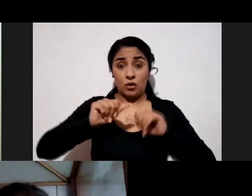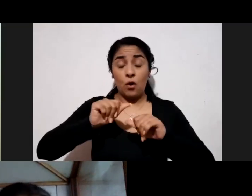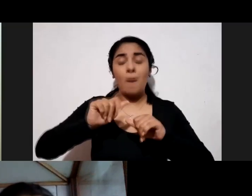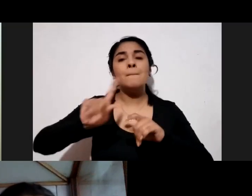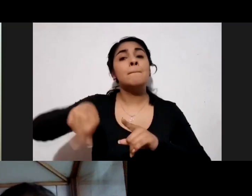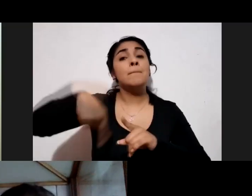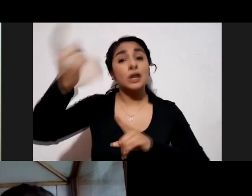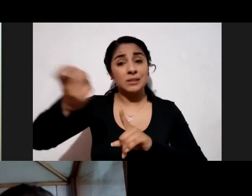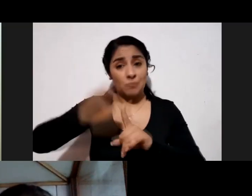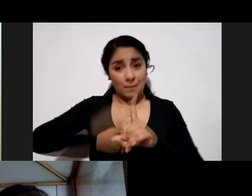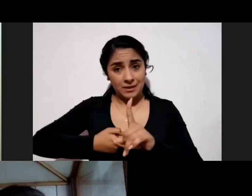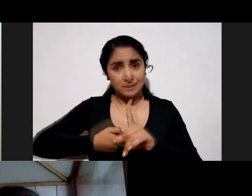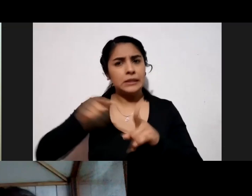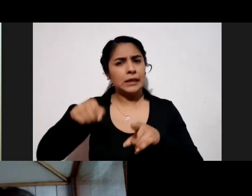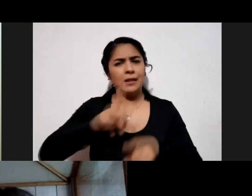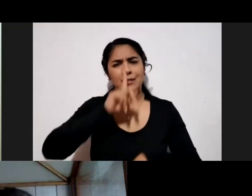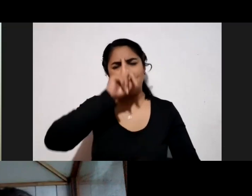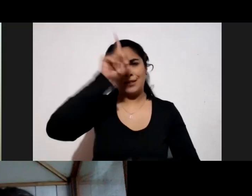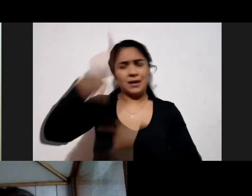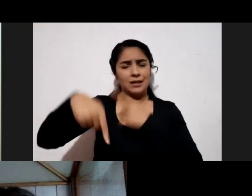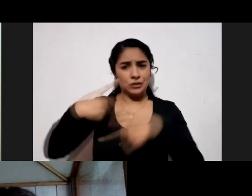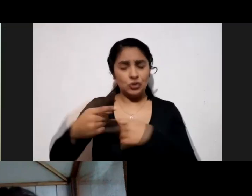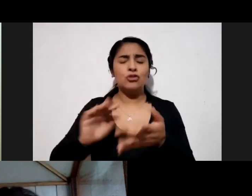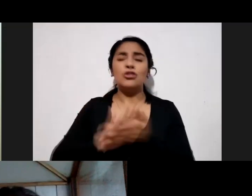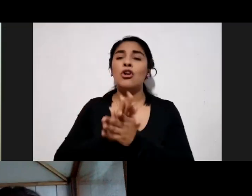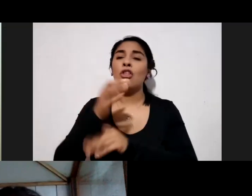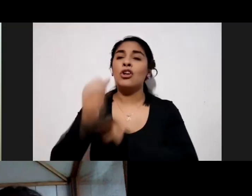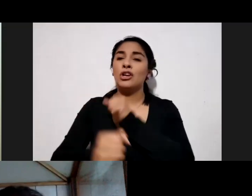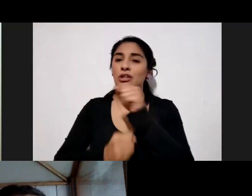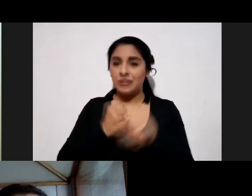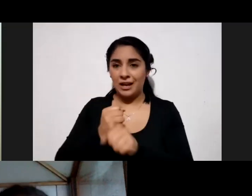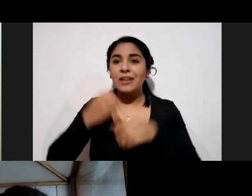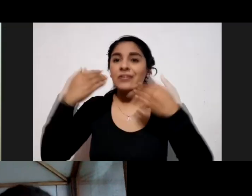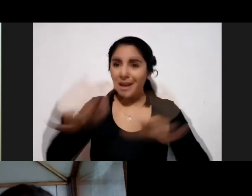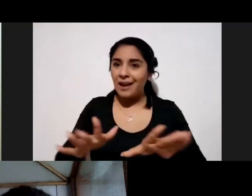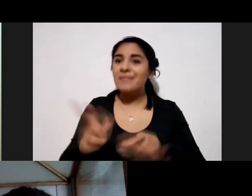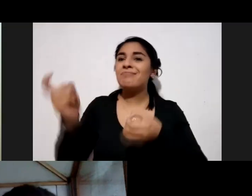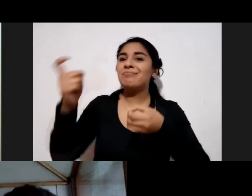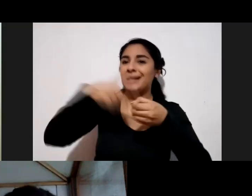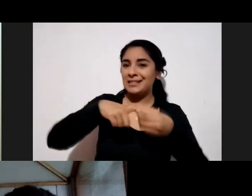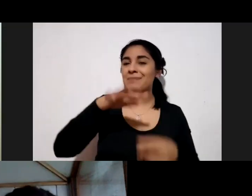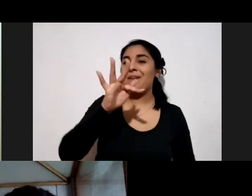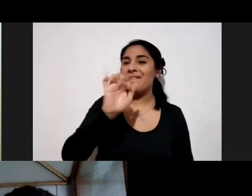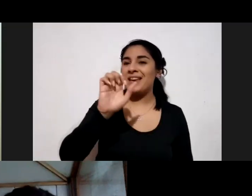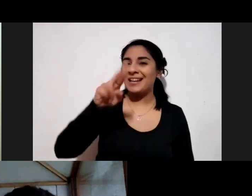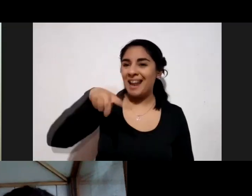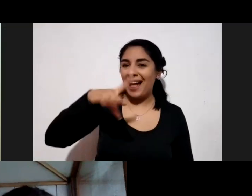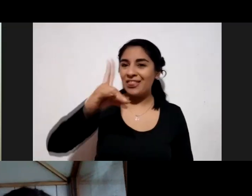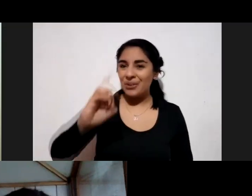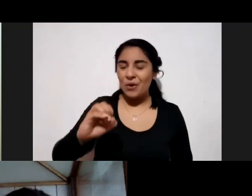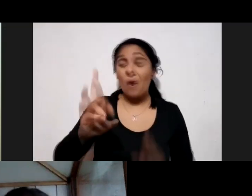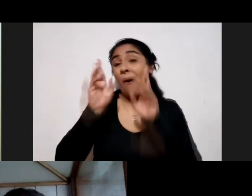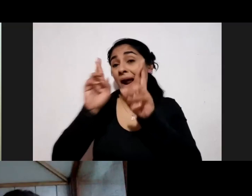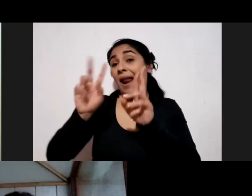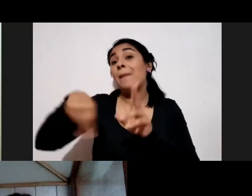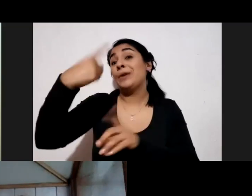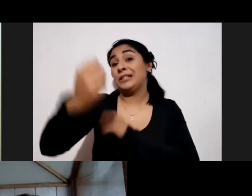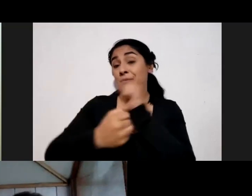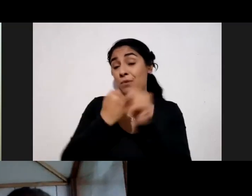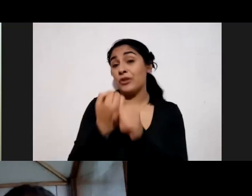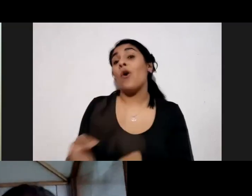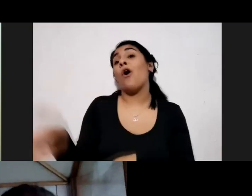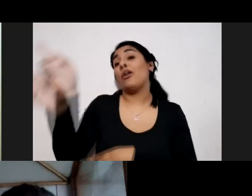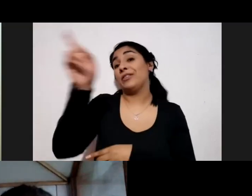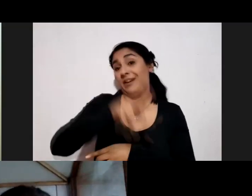tradición, ¿eh? Todos los años contamos con la presencia de don Fernando Valiente, así que esperamos el próximo año encontrarnos de nuevo. Ojalá de